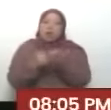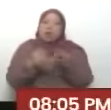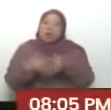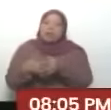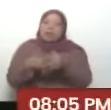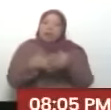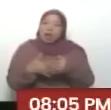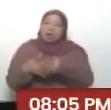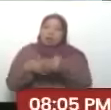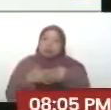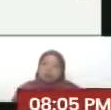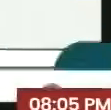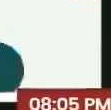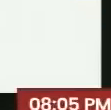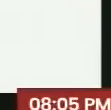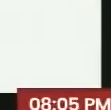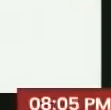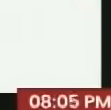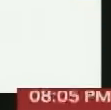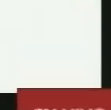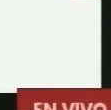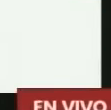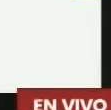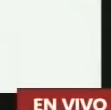Lo dice Matthew Miller.